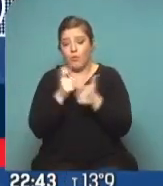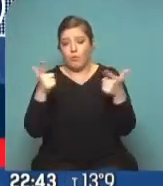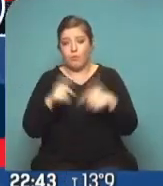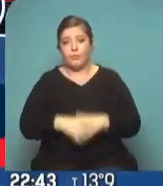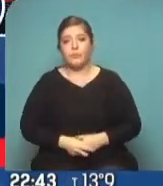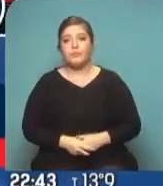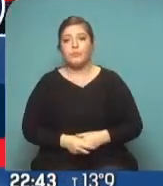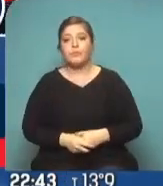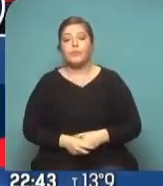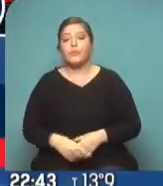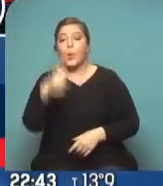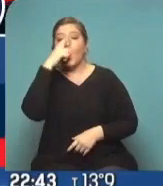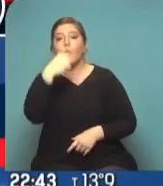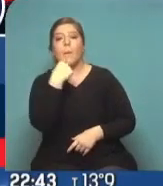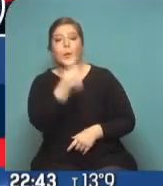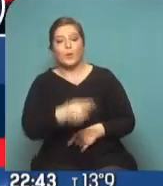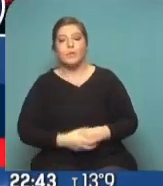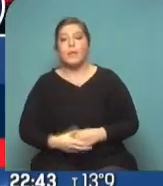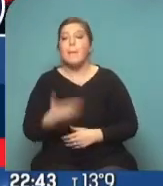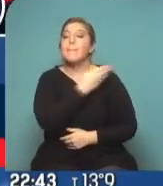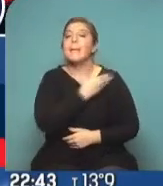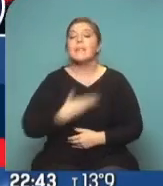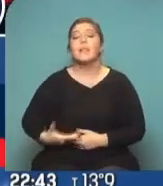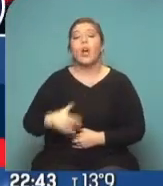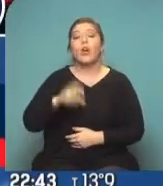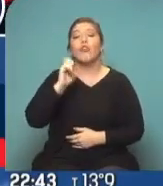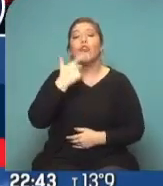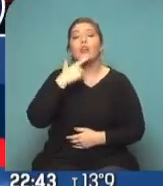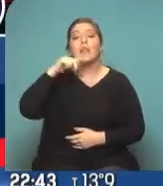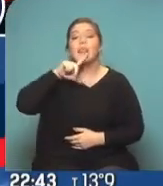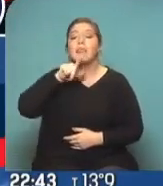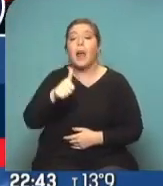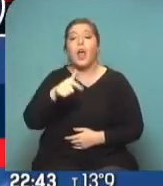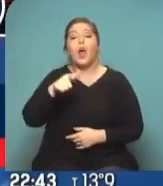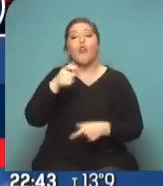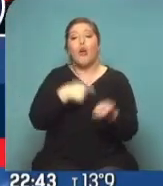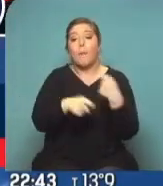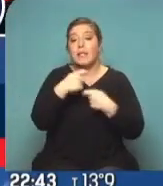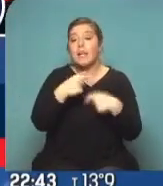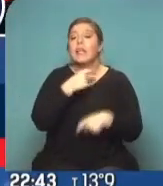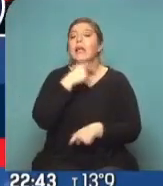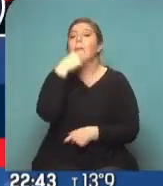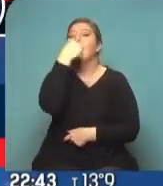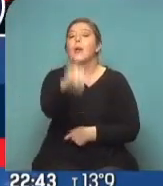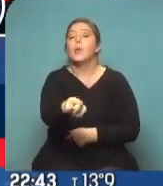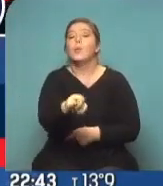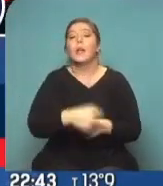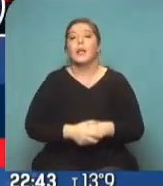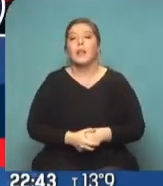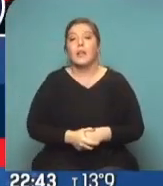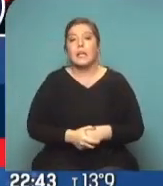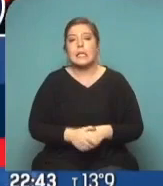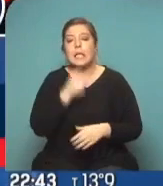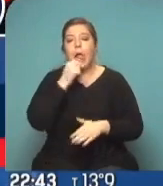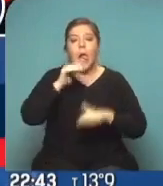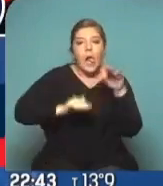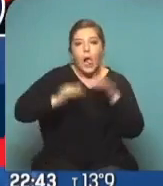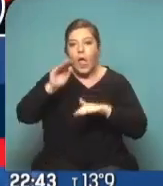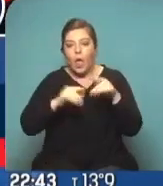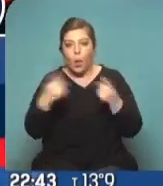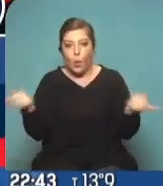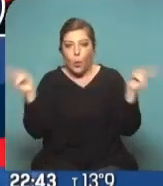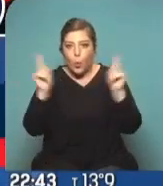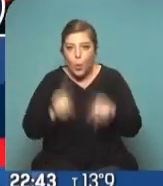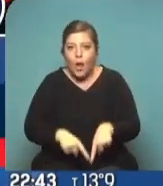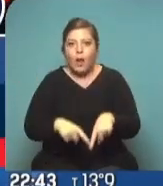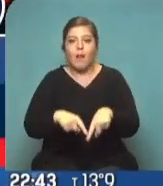pregunta. Presidente, para el cronista comercial, quería preguntarle si la inestabilidad vuelve en estos días por